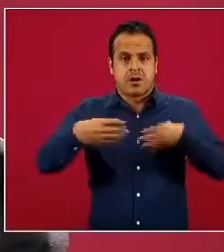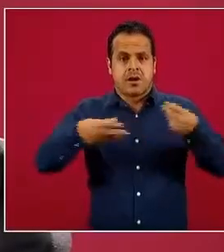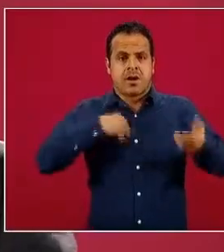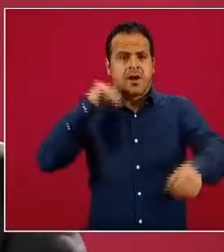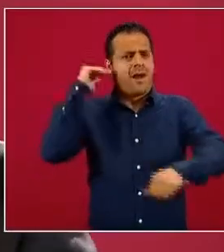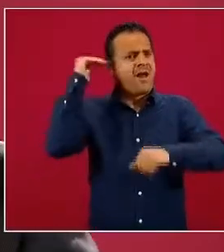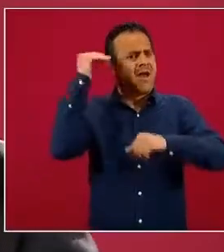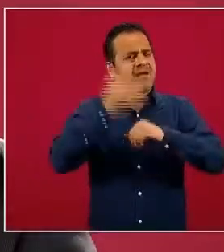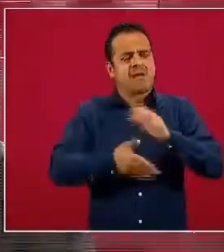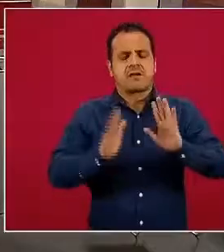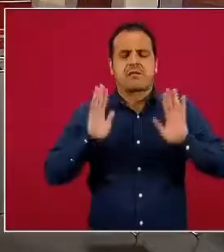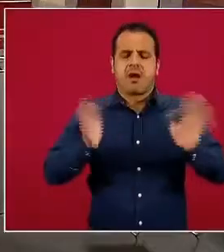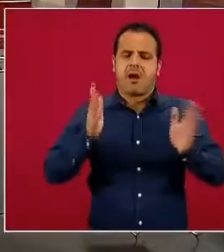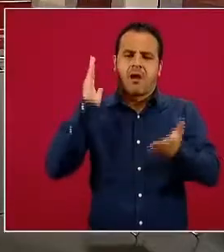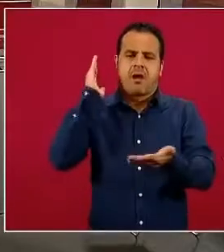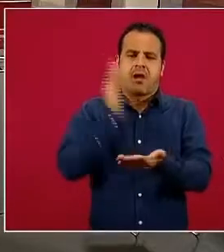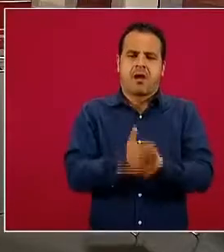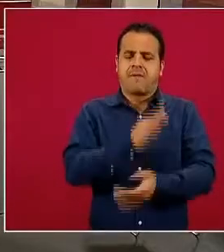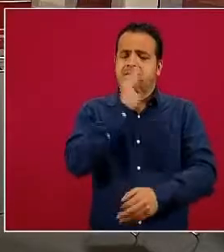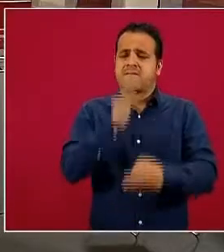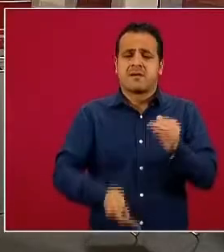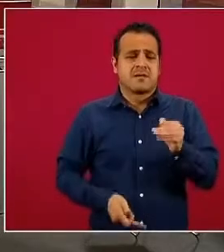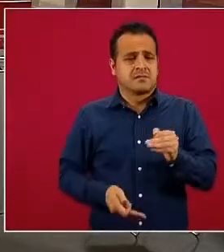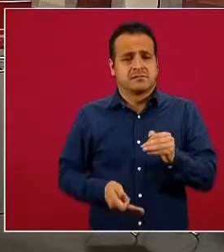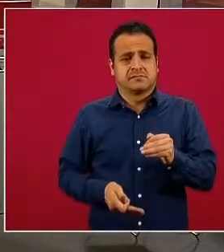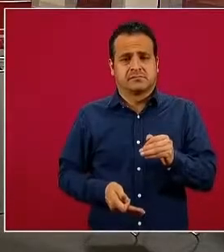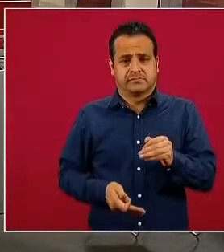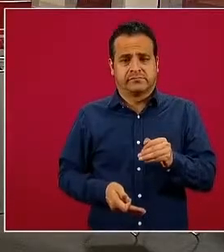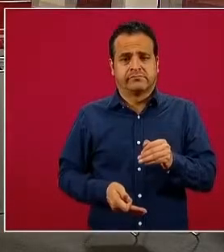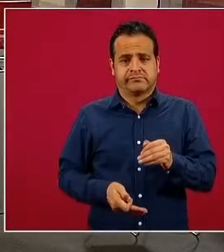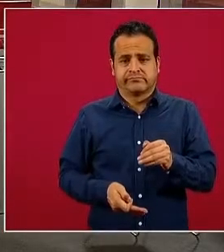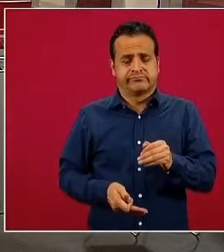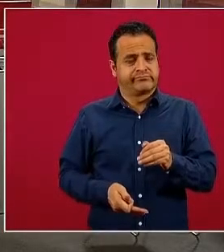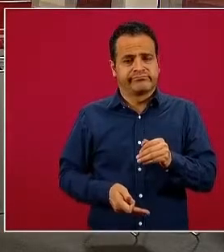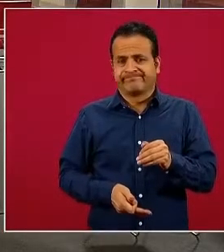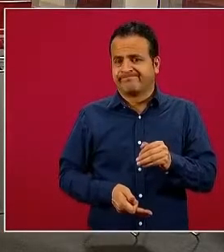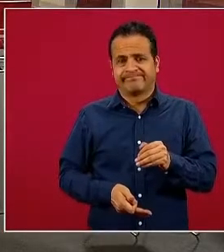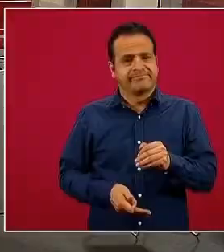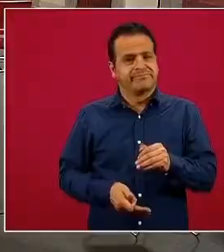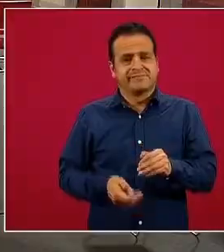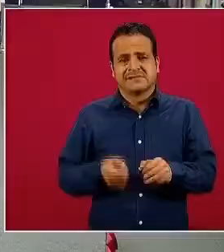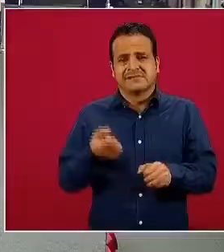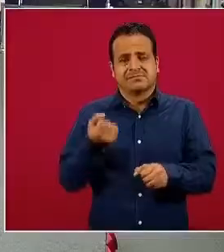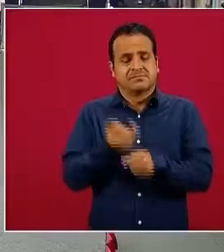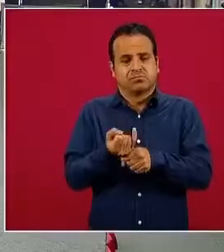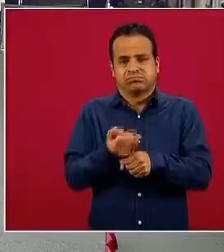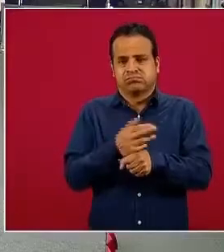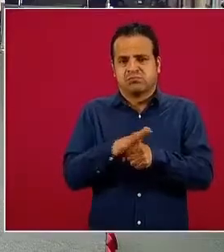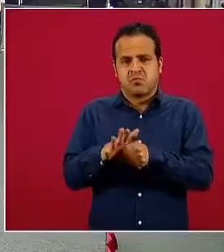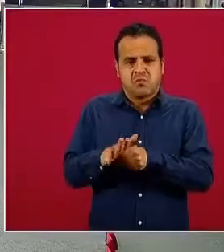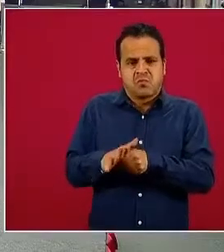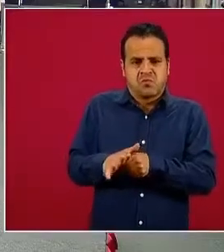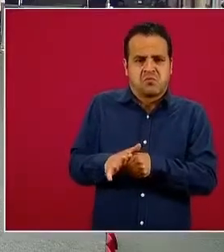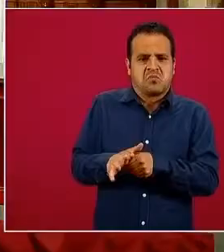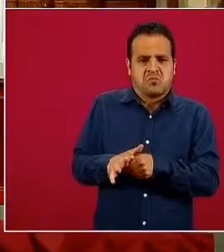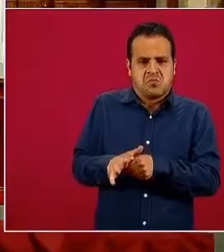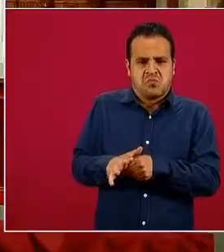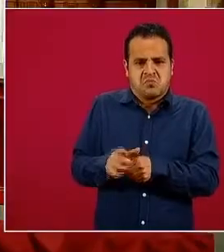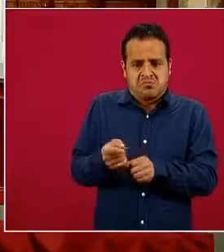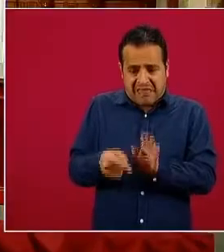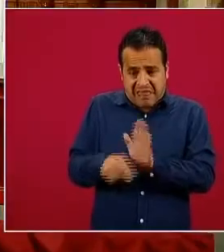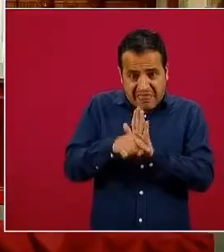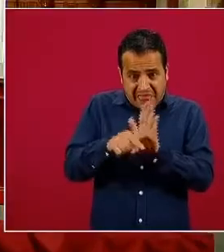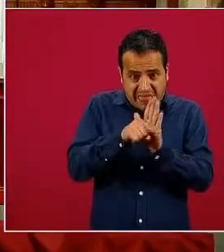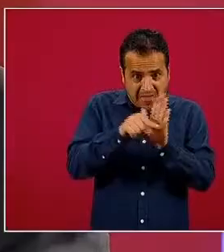siempre y se elimina. Ya hemos dicho, esto es muy poco probable. No lo digo para desanimarnos, solo para